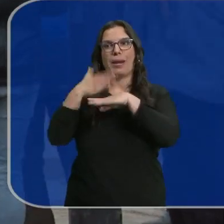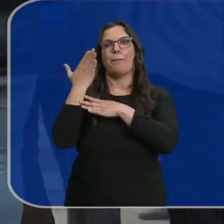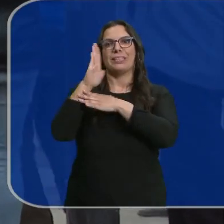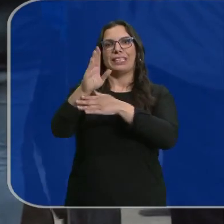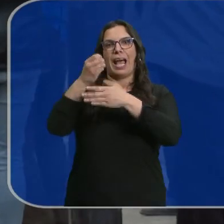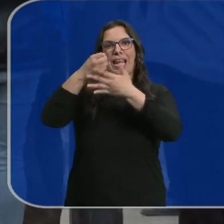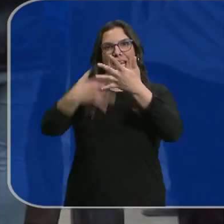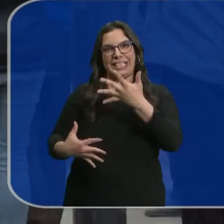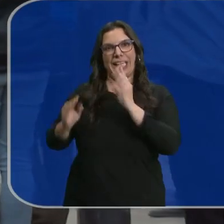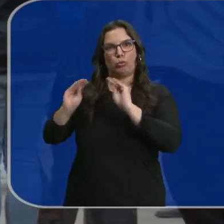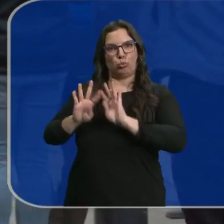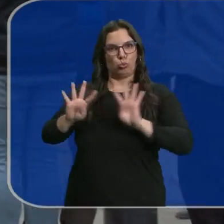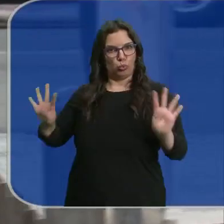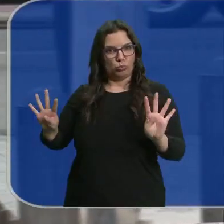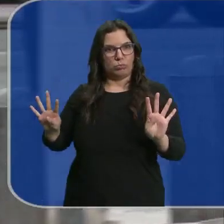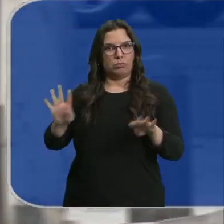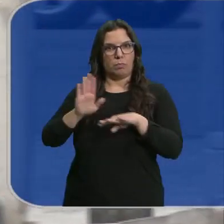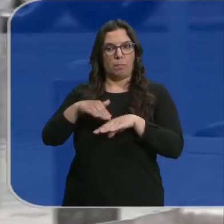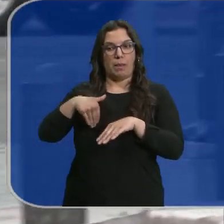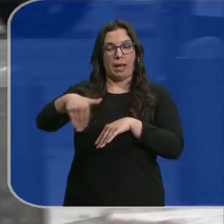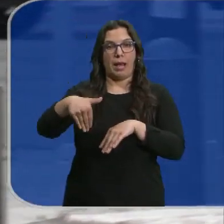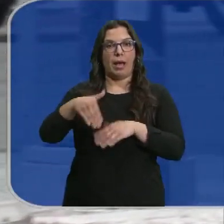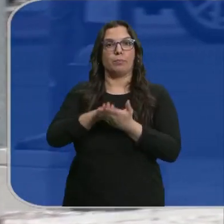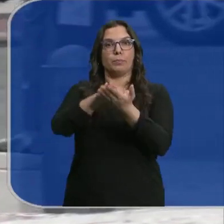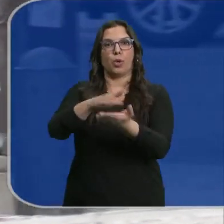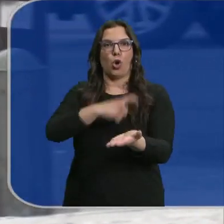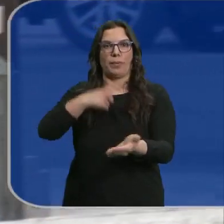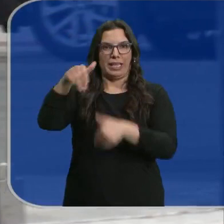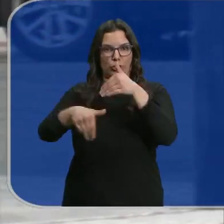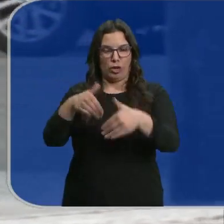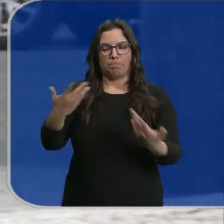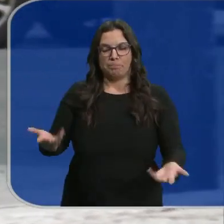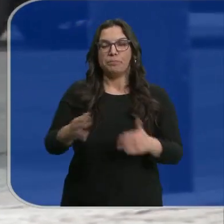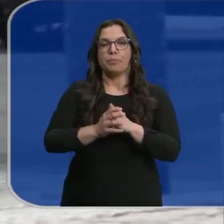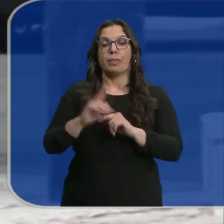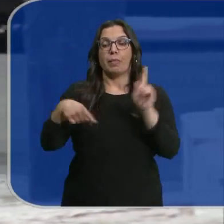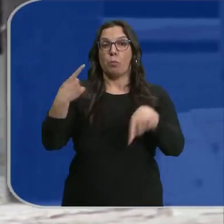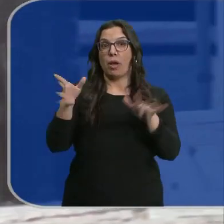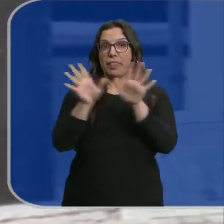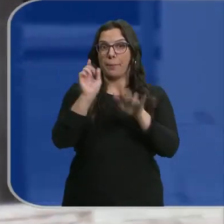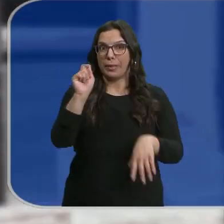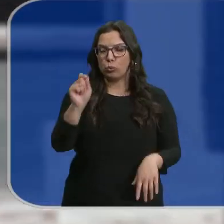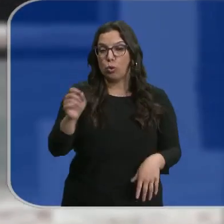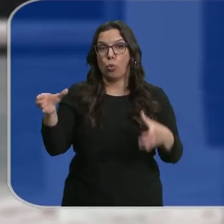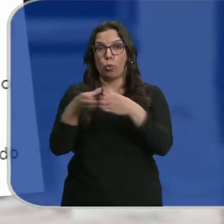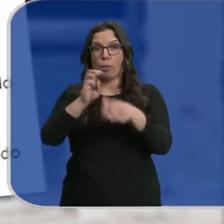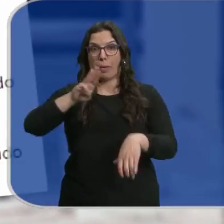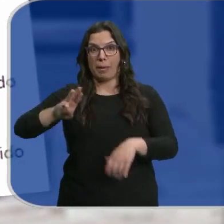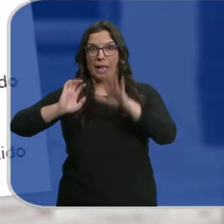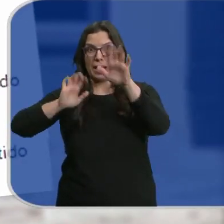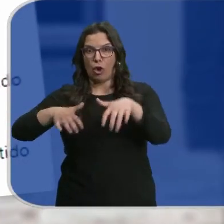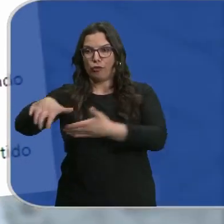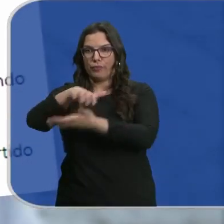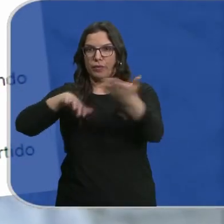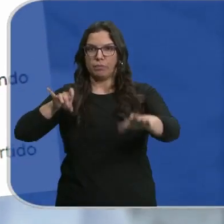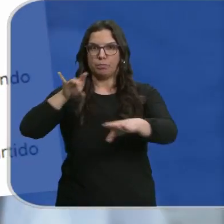propuesta de lista que llevaría al comité electoral del próximo lunes. Diez minutos más tarde, el Partido Popular de León